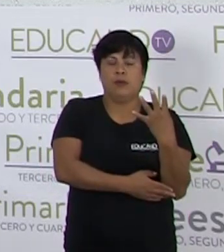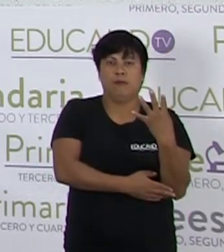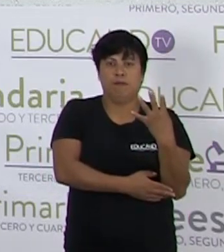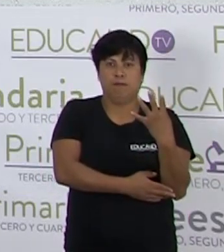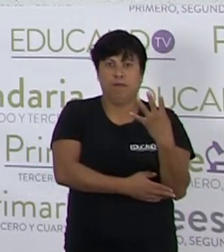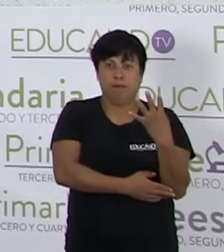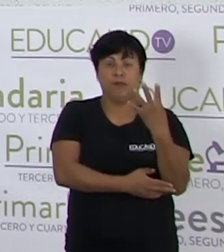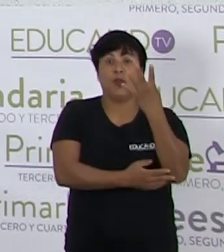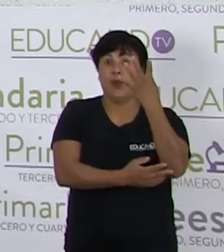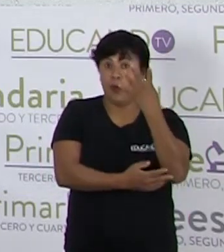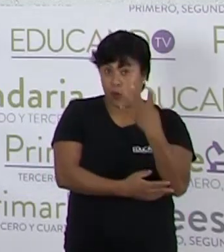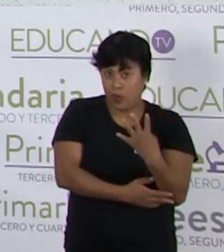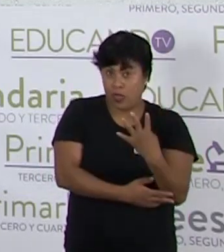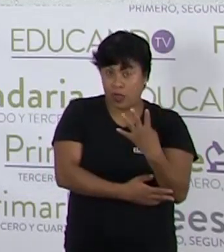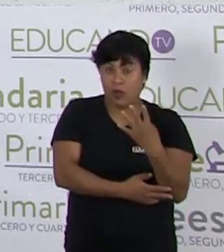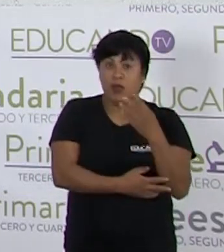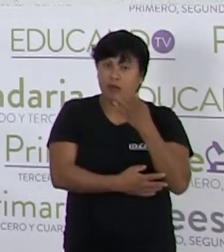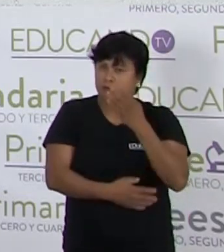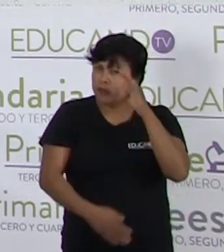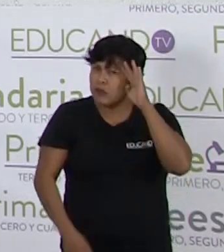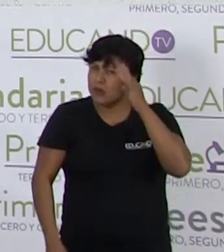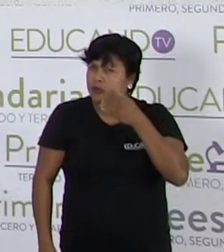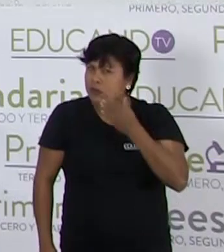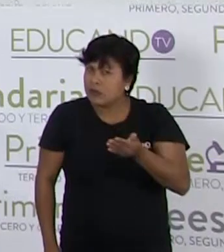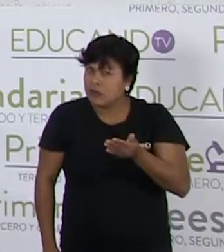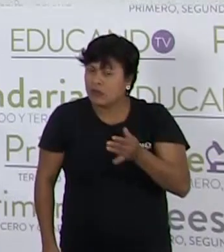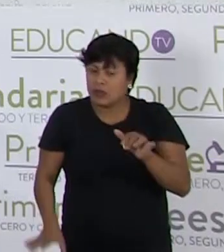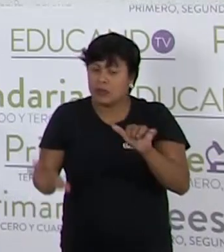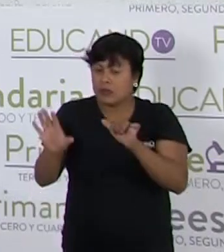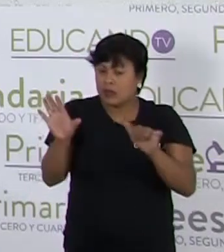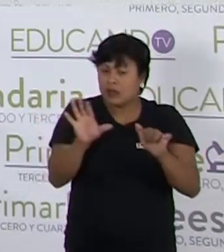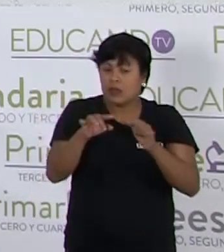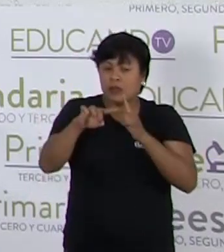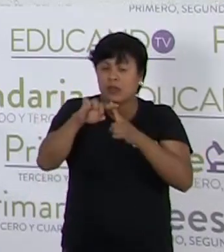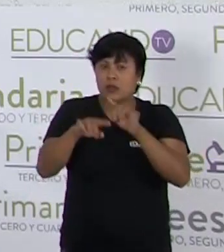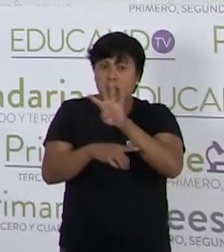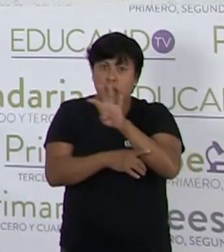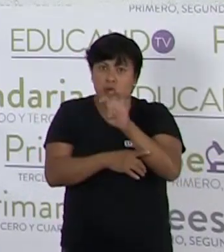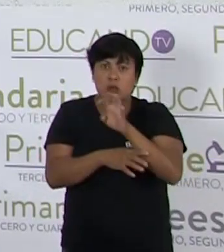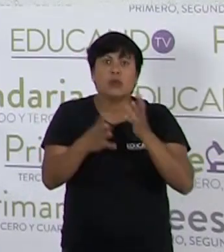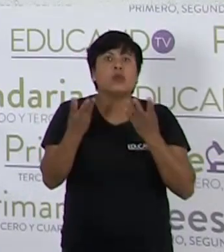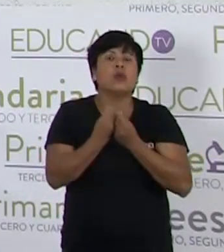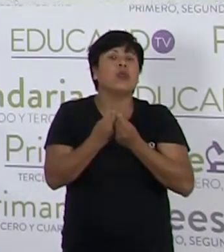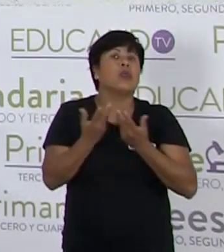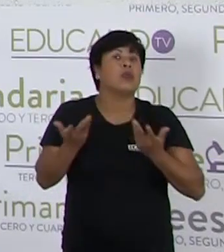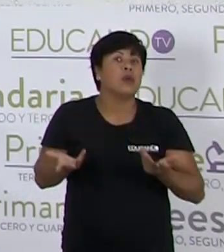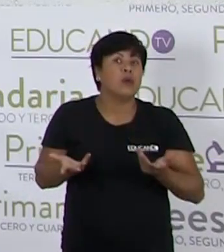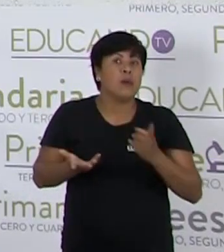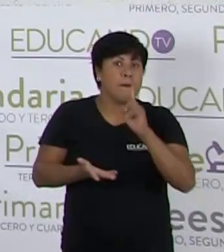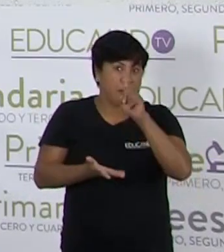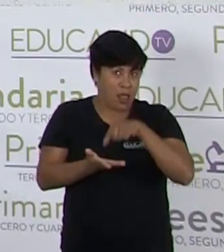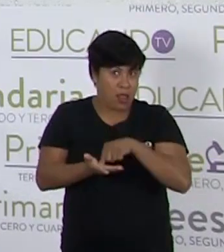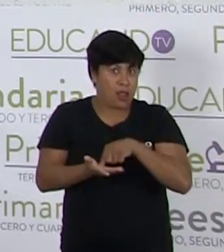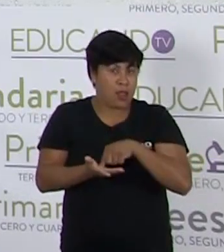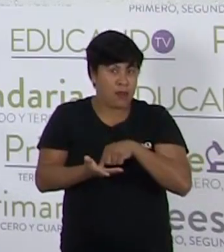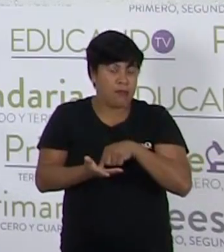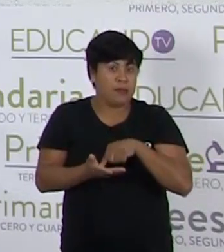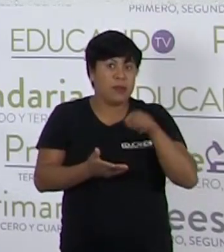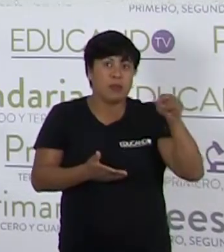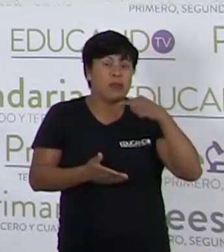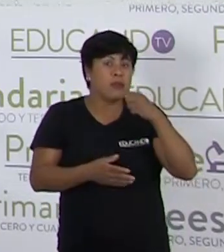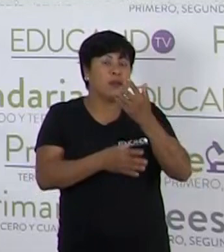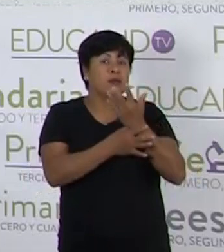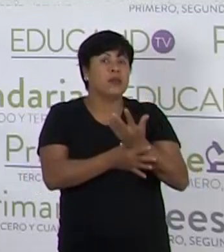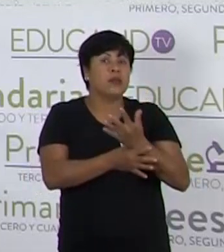4. ¿Estará bien? ¿Tú qué dices? 600 más 400, ¿cuánto es? 1,000. Y aquí me